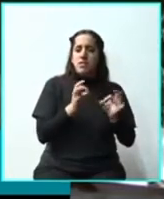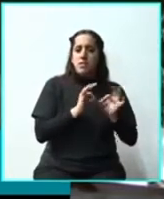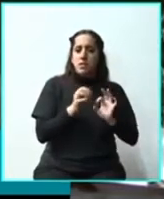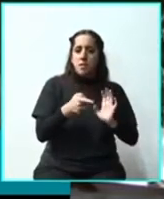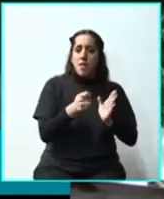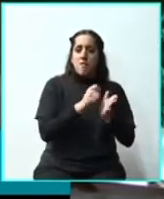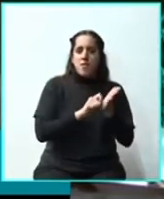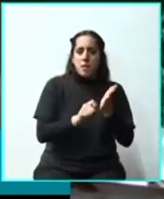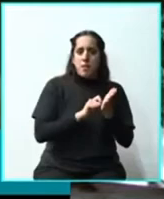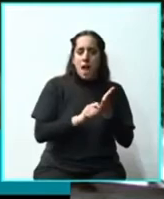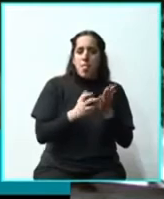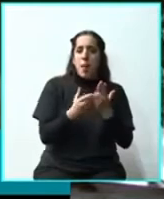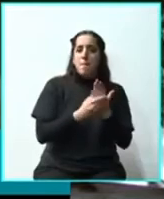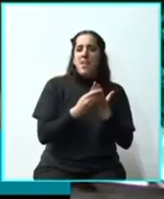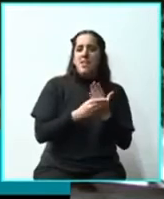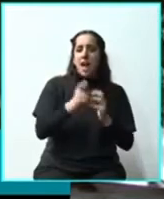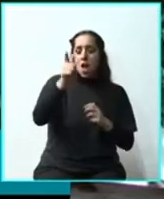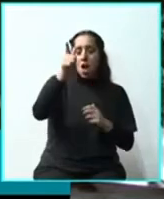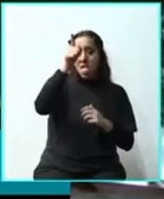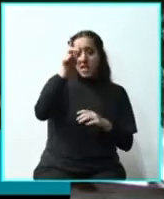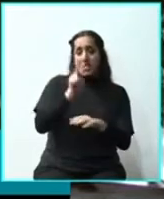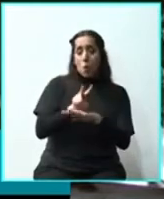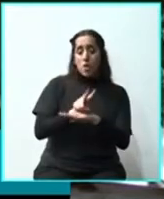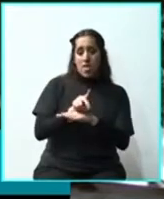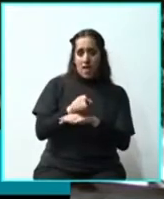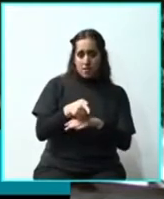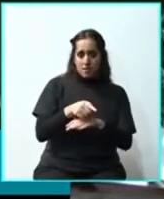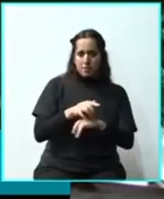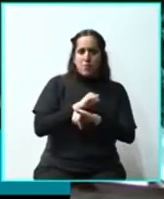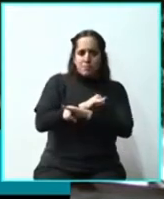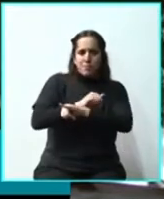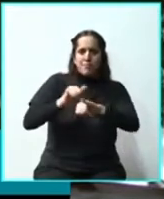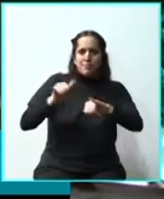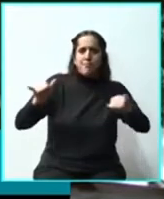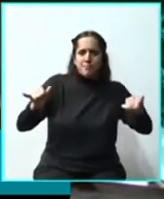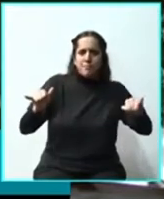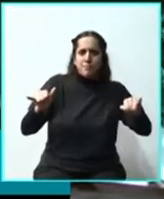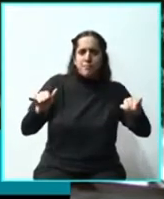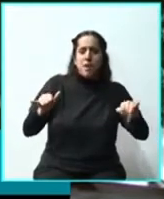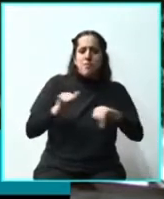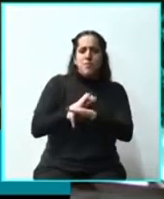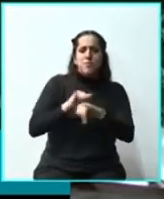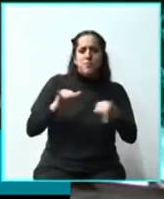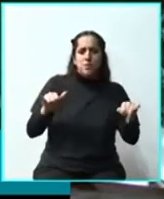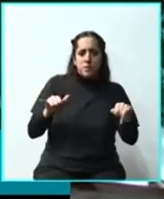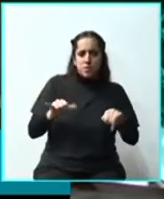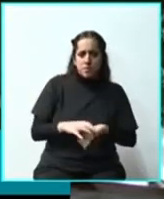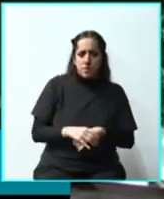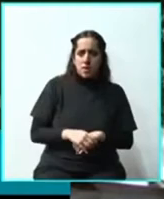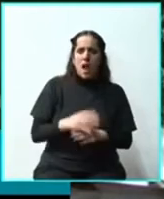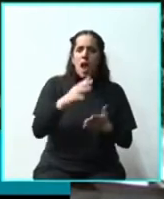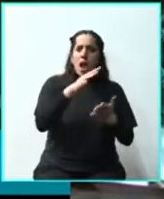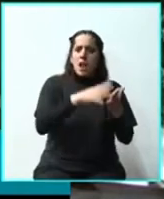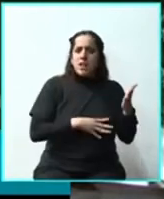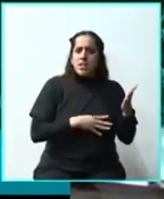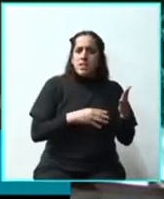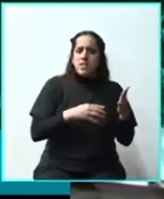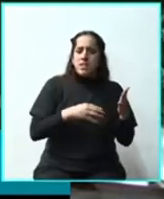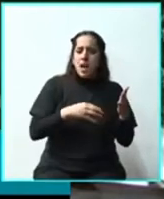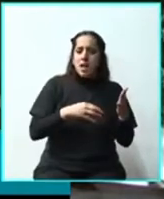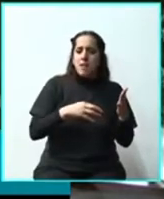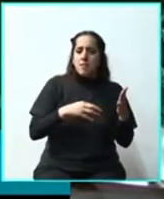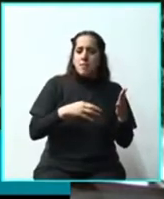del Ministerio de Seguridad y que fue promocionado ampliamente por la siempre lista Patricia